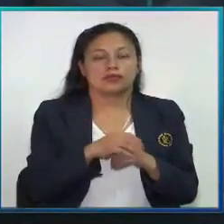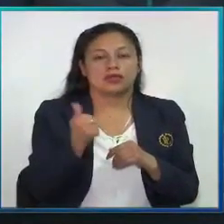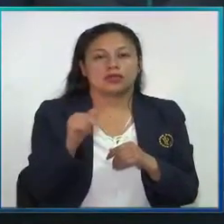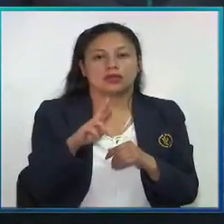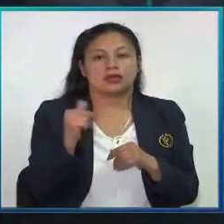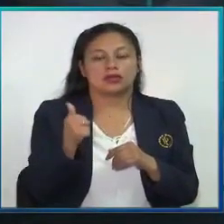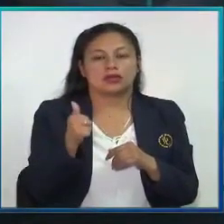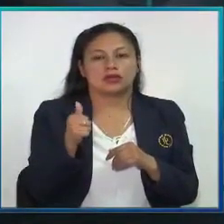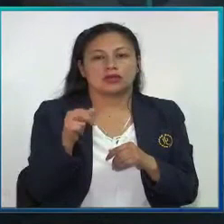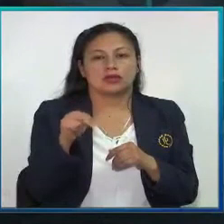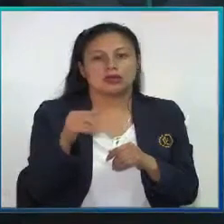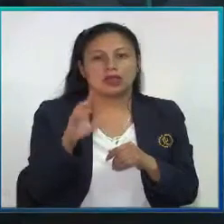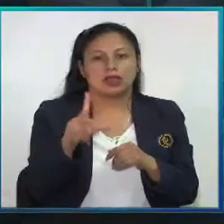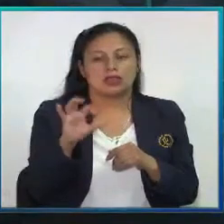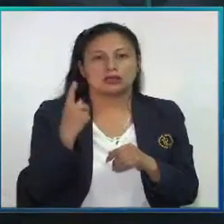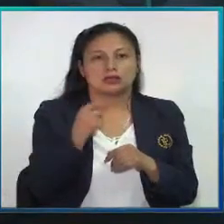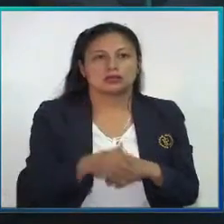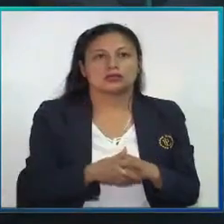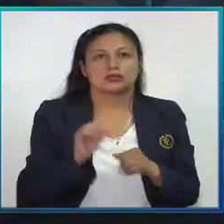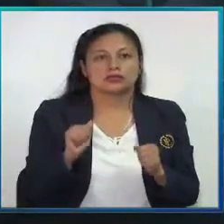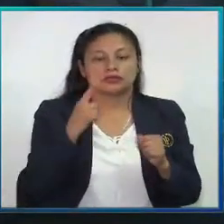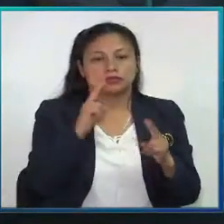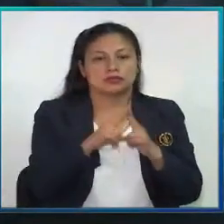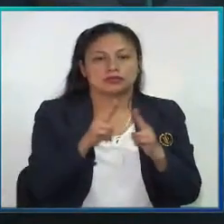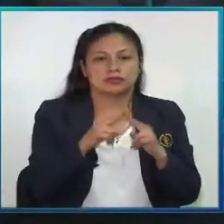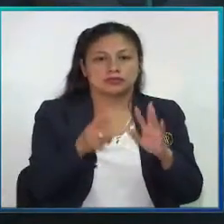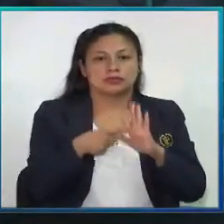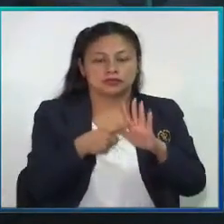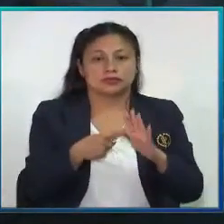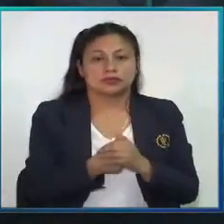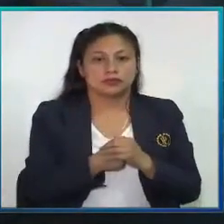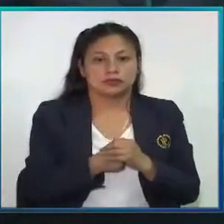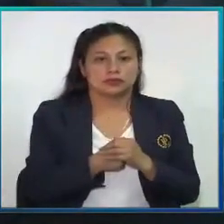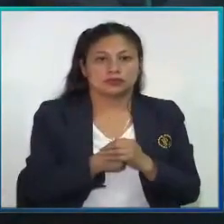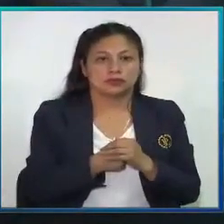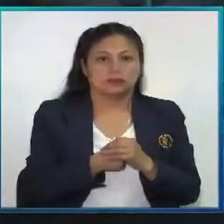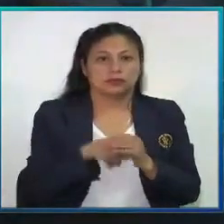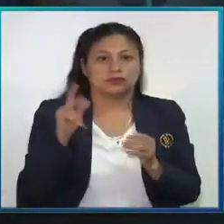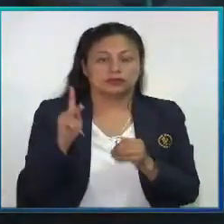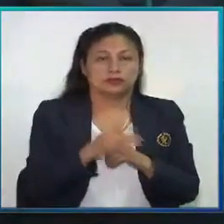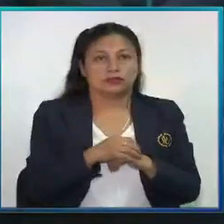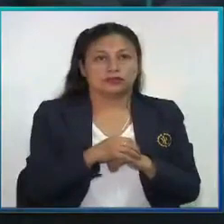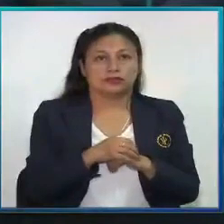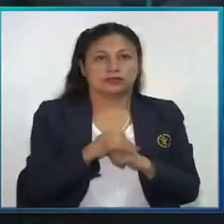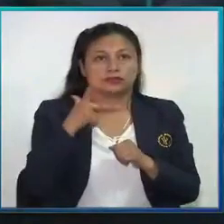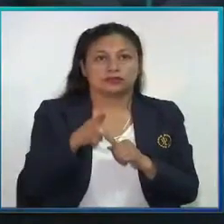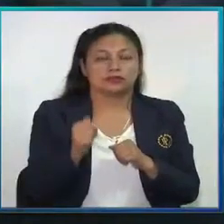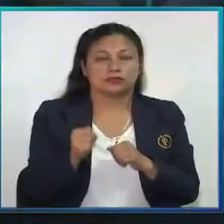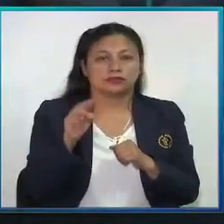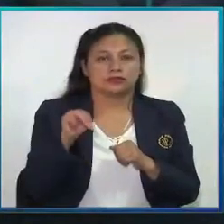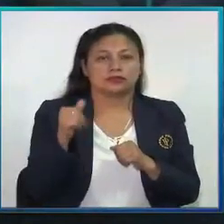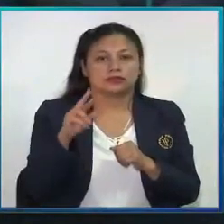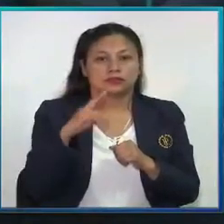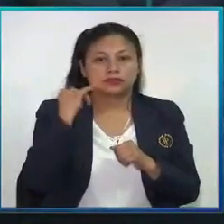Arenales Farner, quien se encuentra presente, y que el licenciado